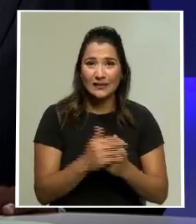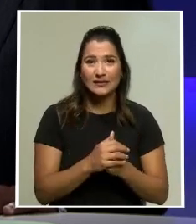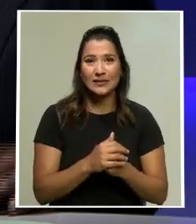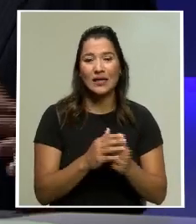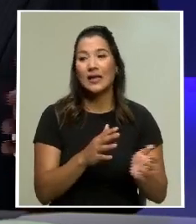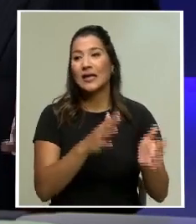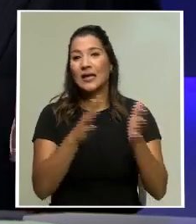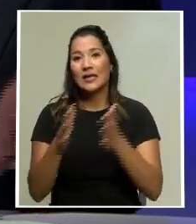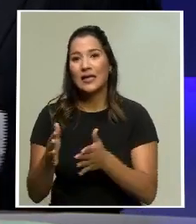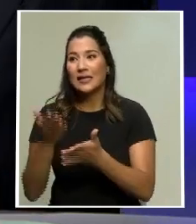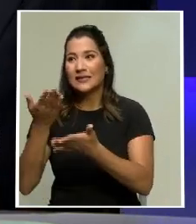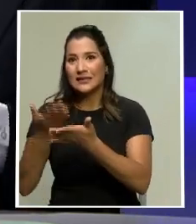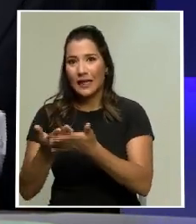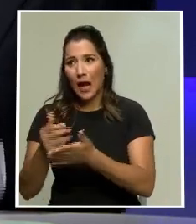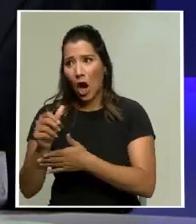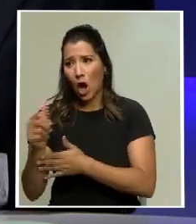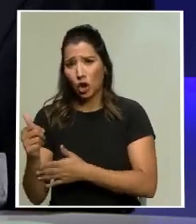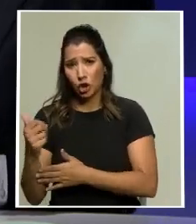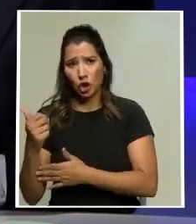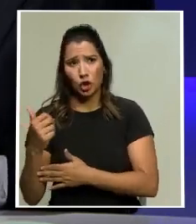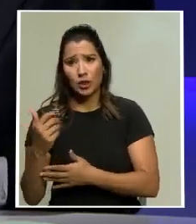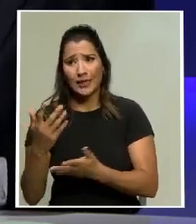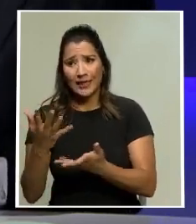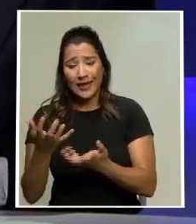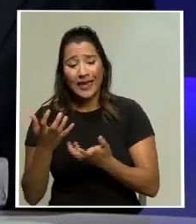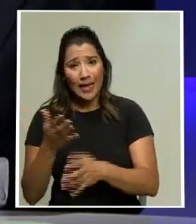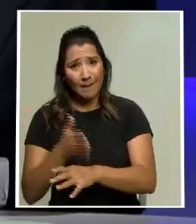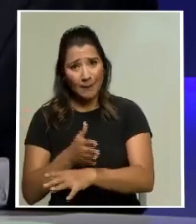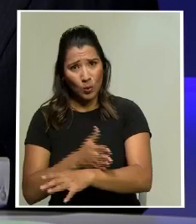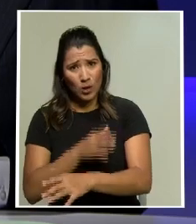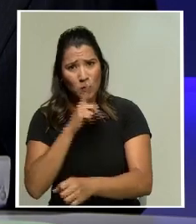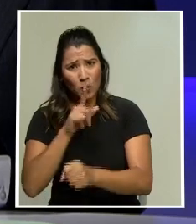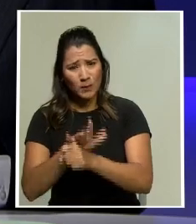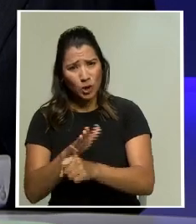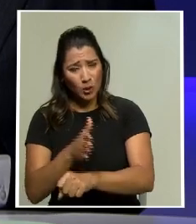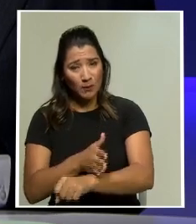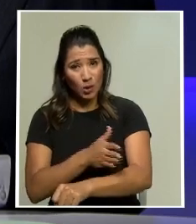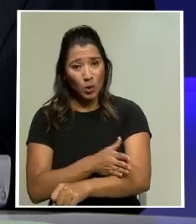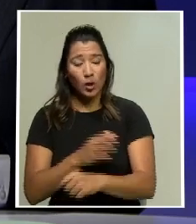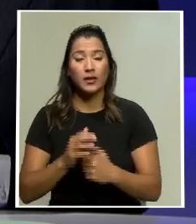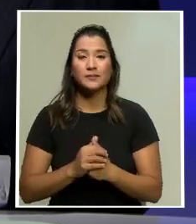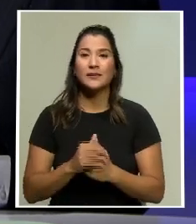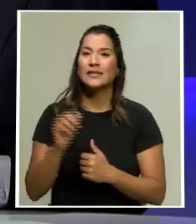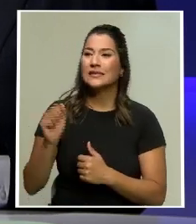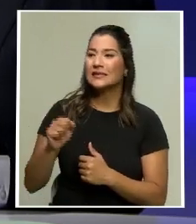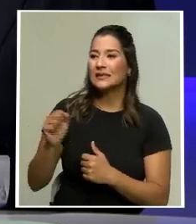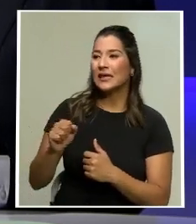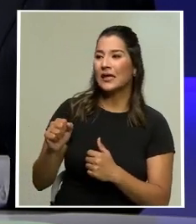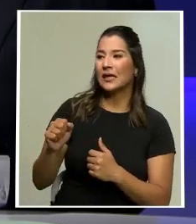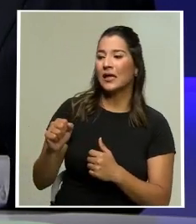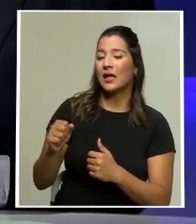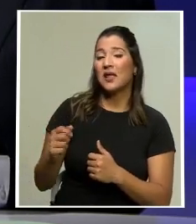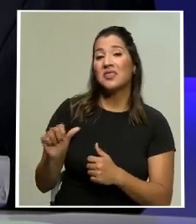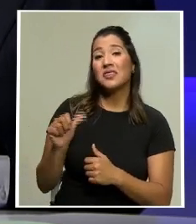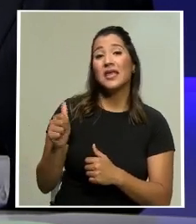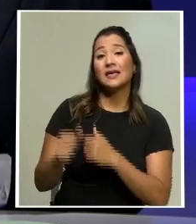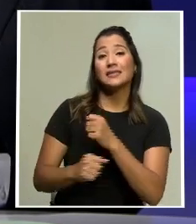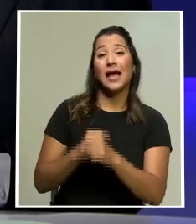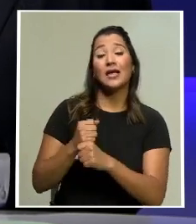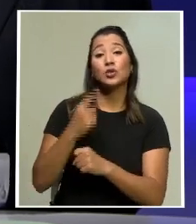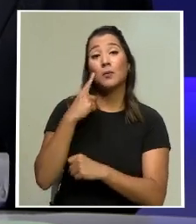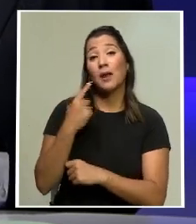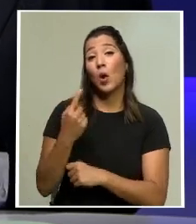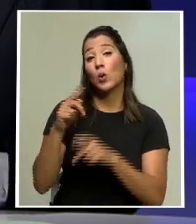dar esas mejoras que había prometido. Sí, es que en verdad, aunque 10 años para una persona son